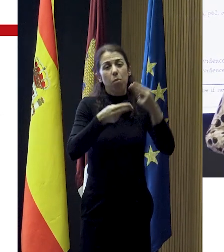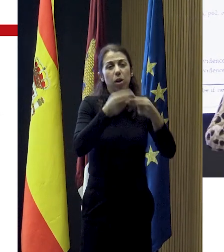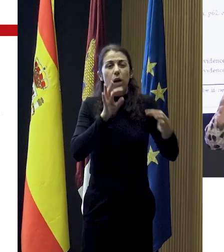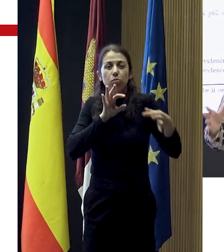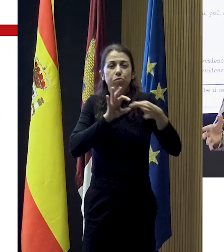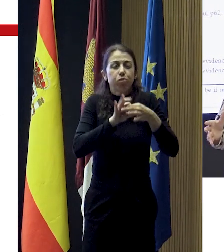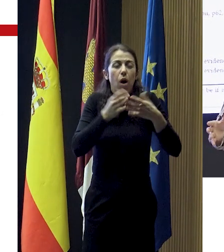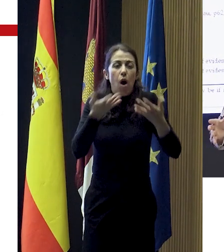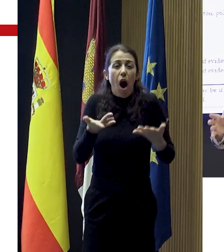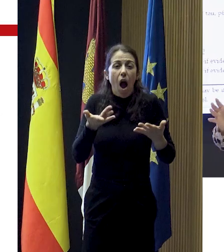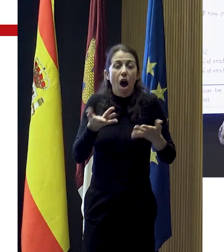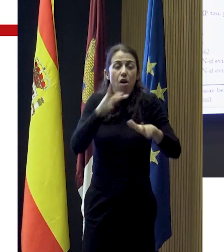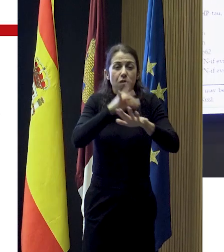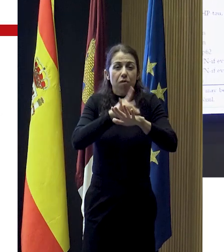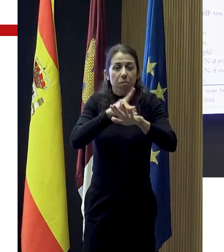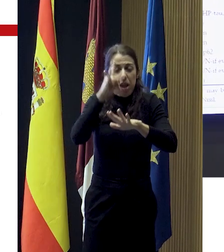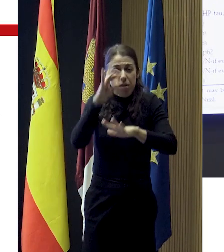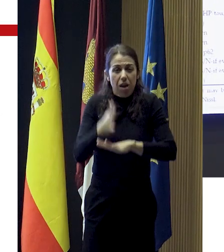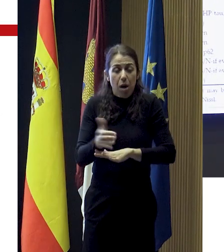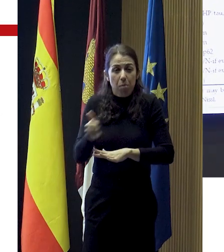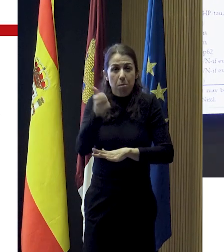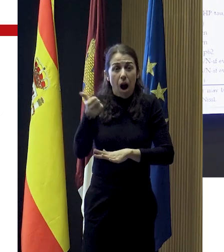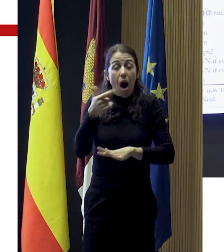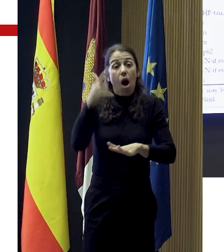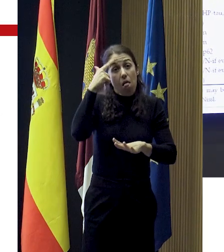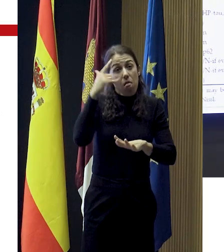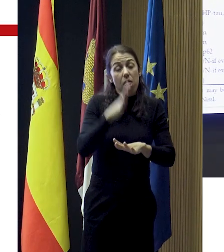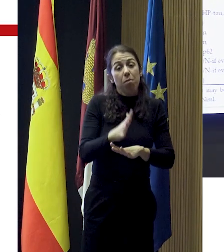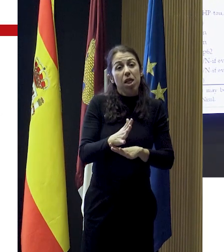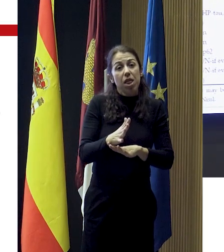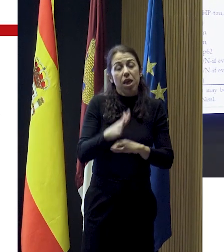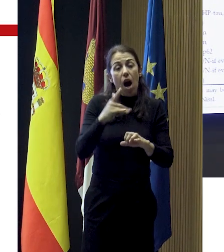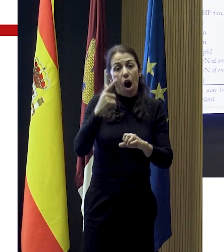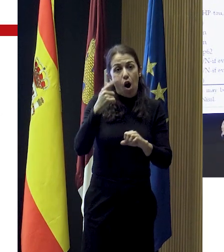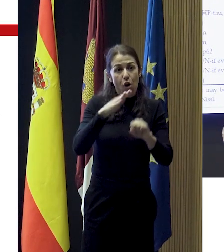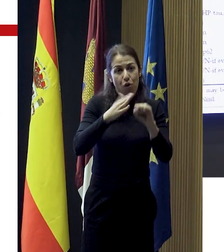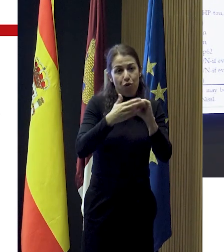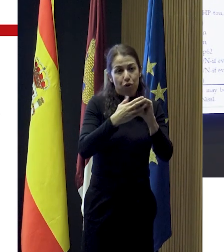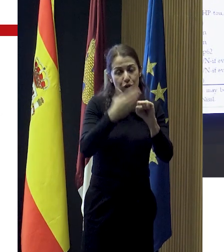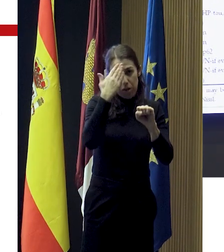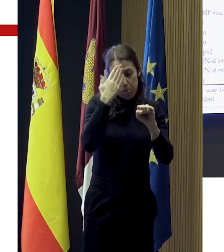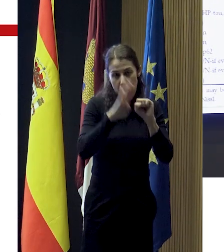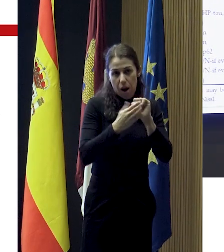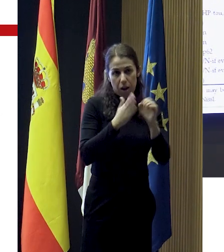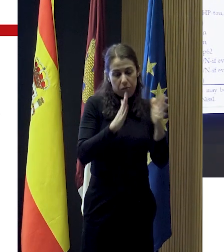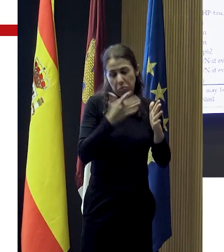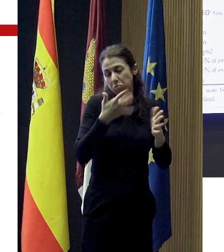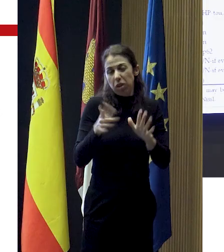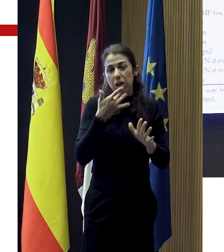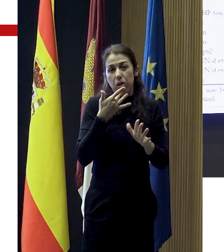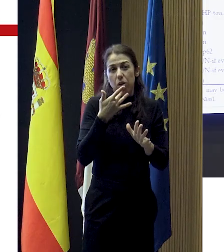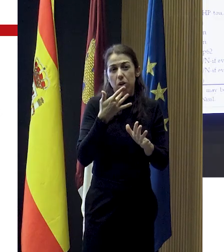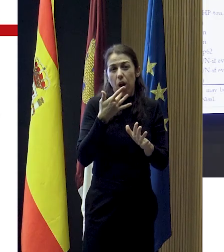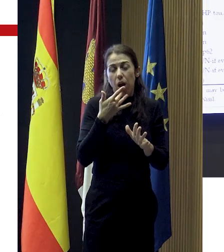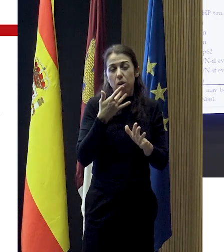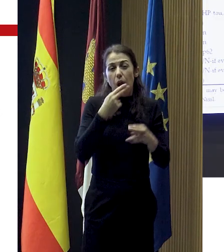relacionada con distintos tipos de demencia, por ejemplo, demencia frontotemporal. Esta proteína también en este caso es un factor de transcripción, pero